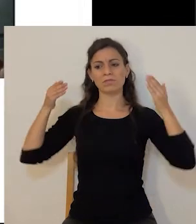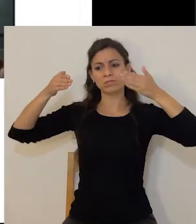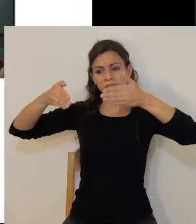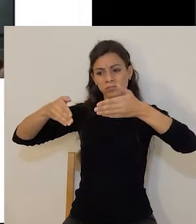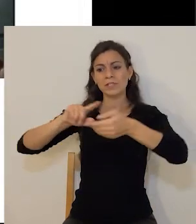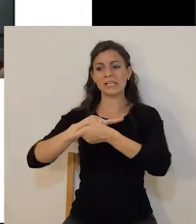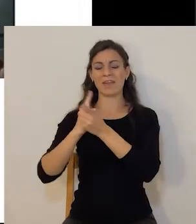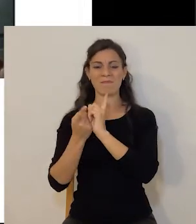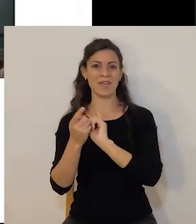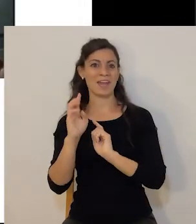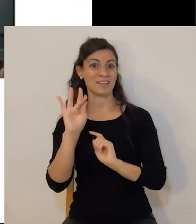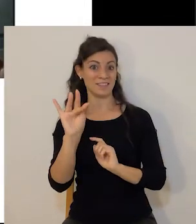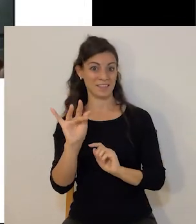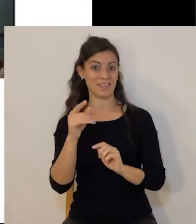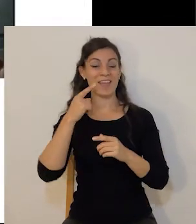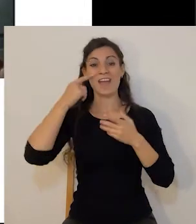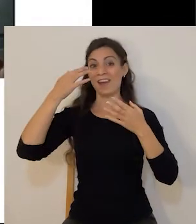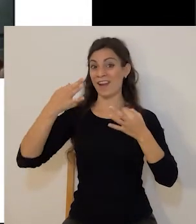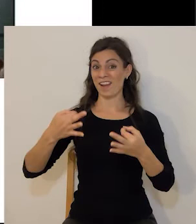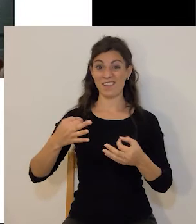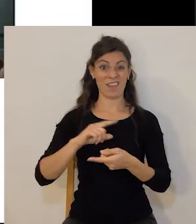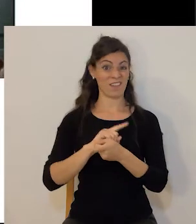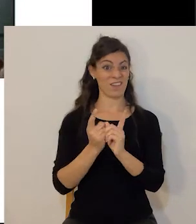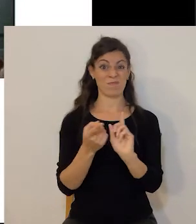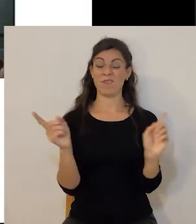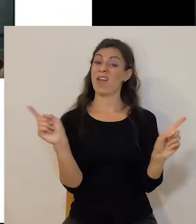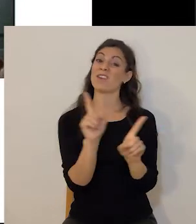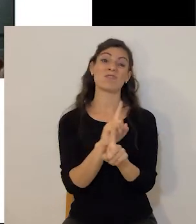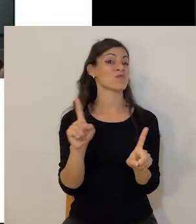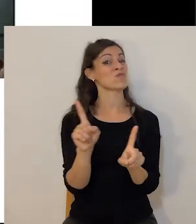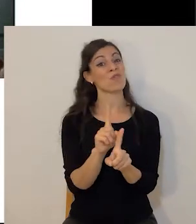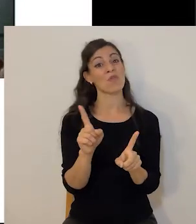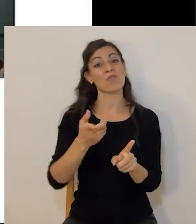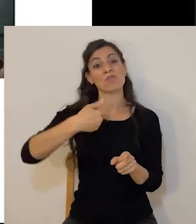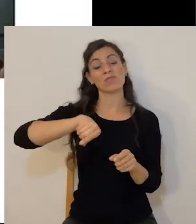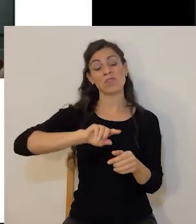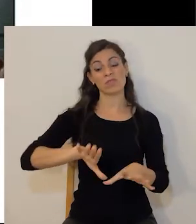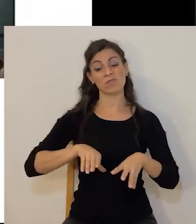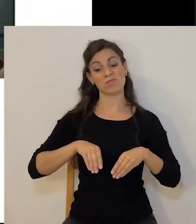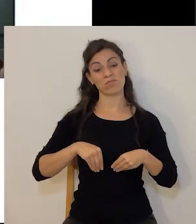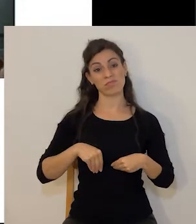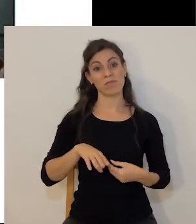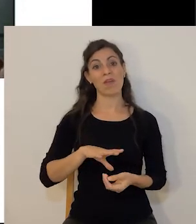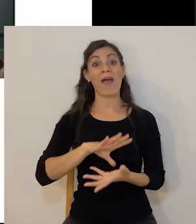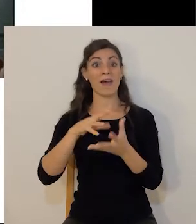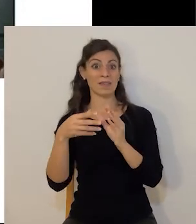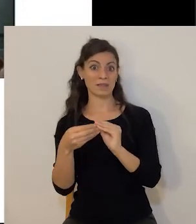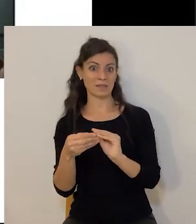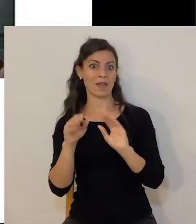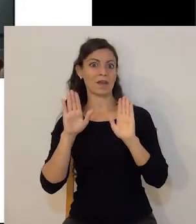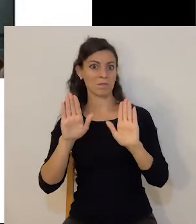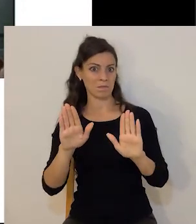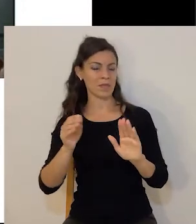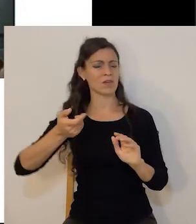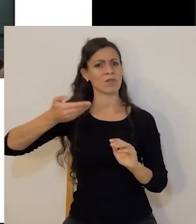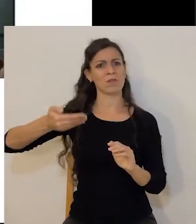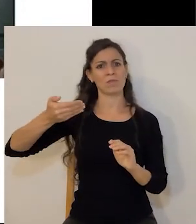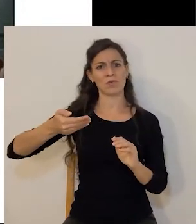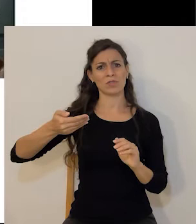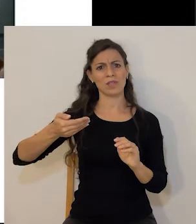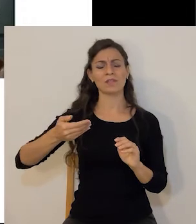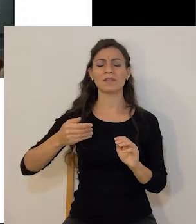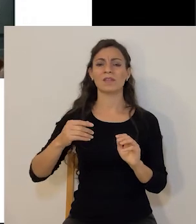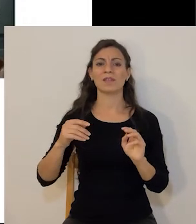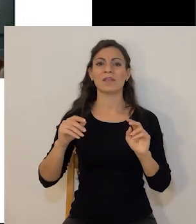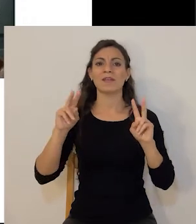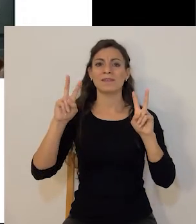Podemos cambiar la realidad, no podemos, nos vamos a tener que amoldar, pero para eso es tan importante inculcar el tema de